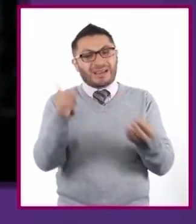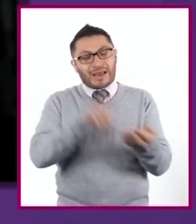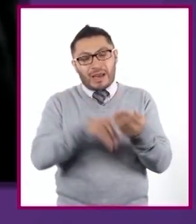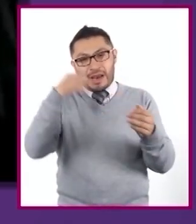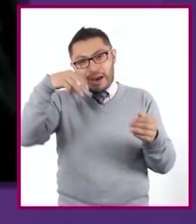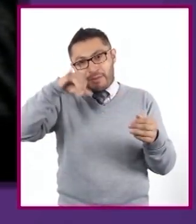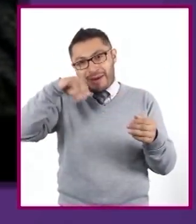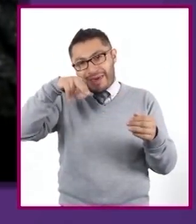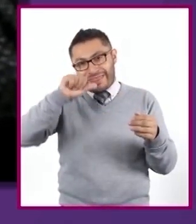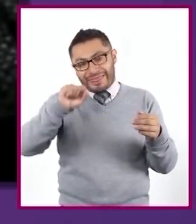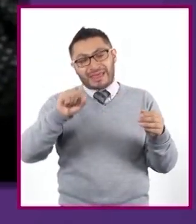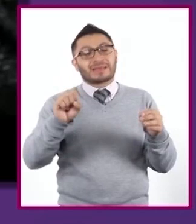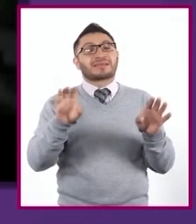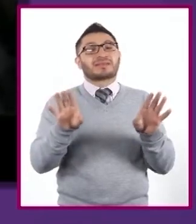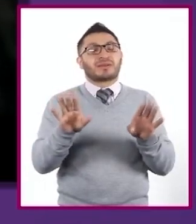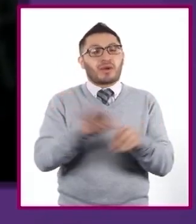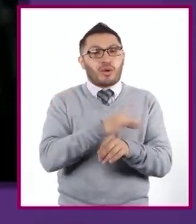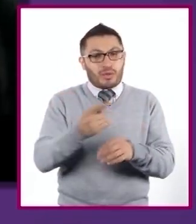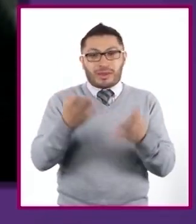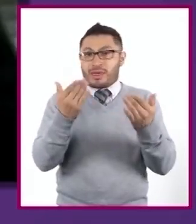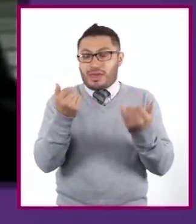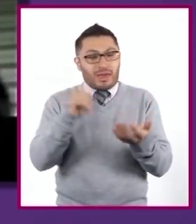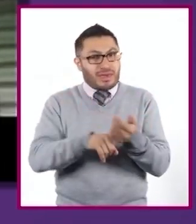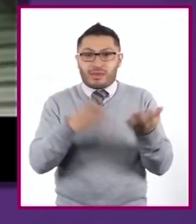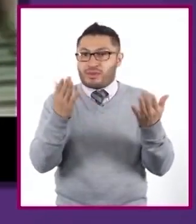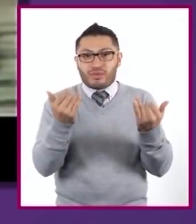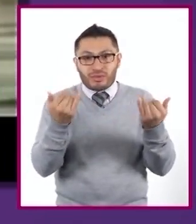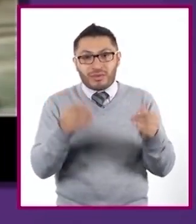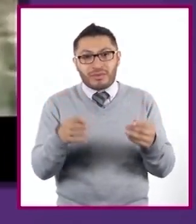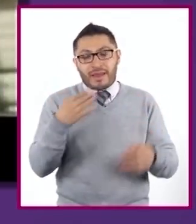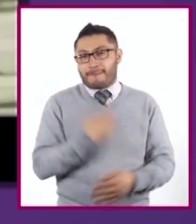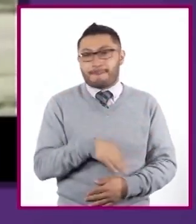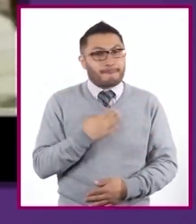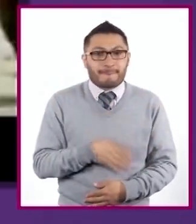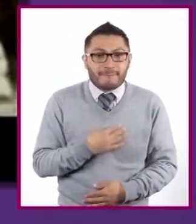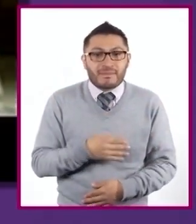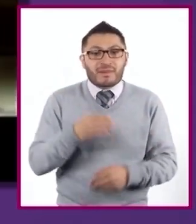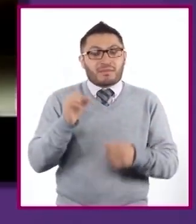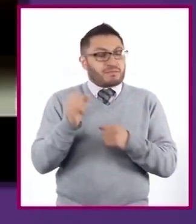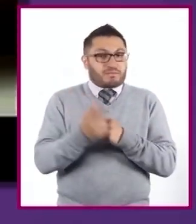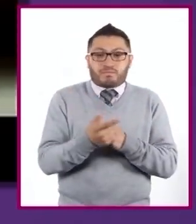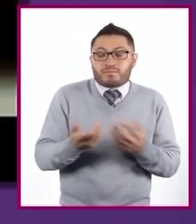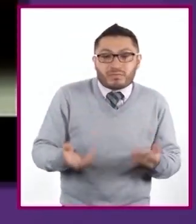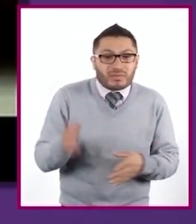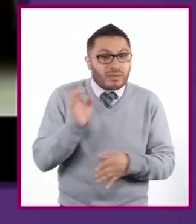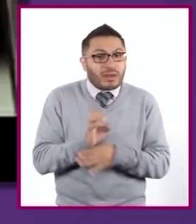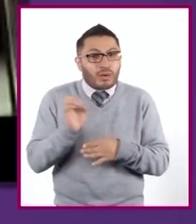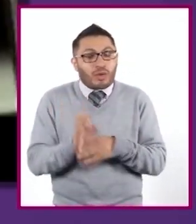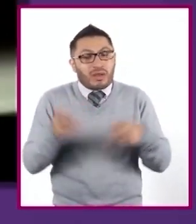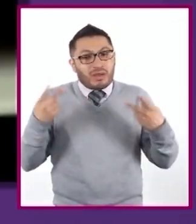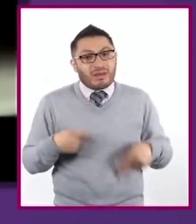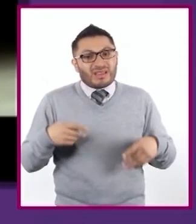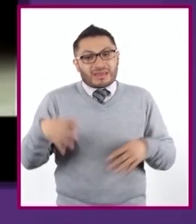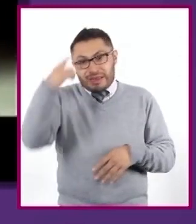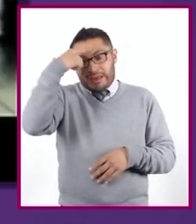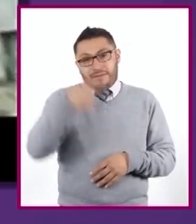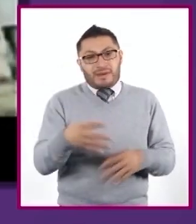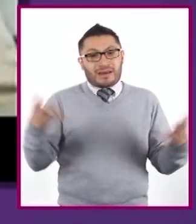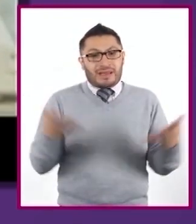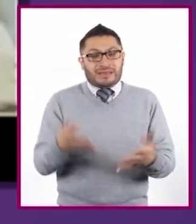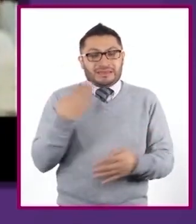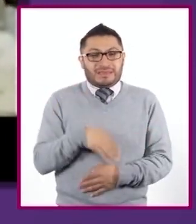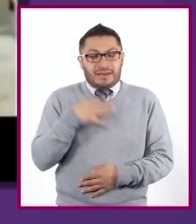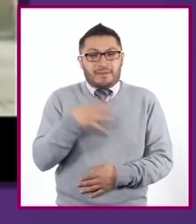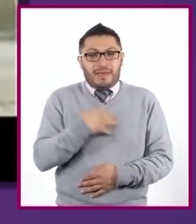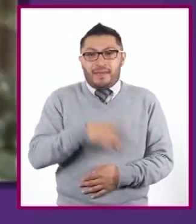dado el hecho que en las minas no había baños o algo así, entonces la gente para sus necesidades iba a